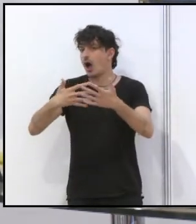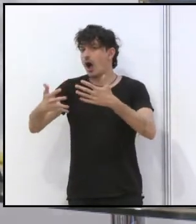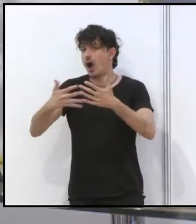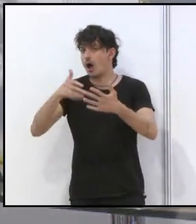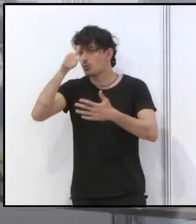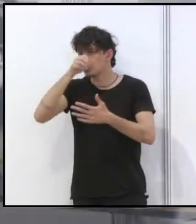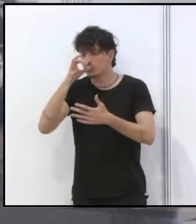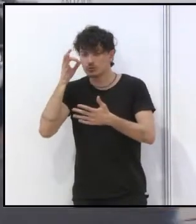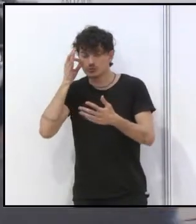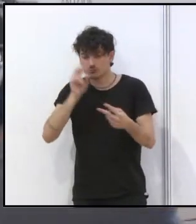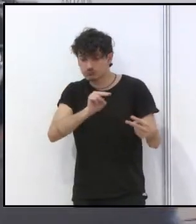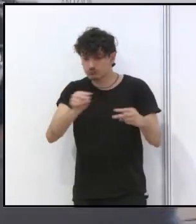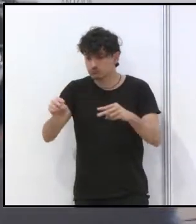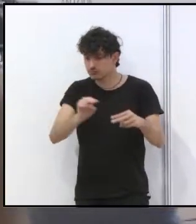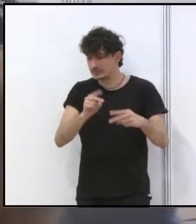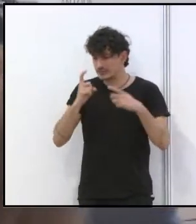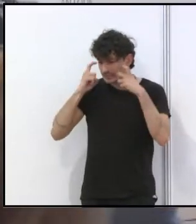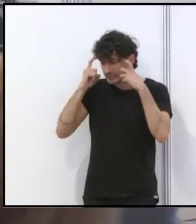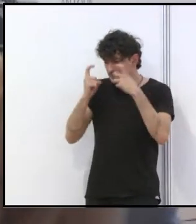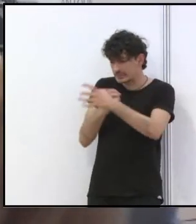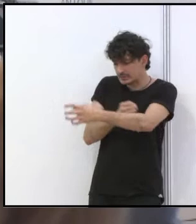está traduciendo, ¿no? Entonces,